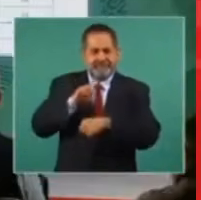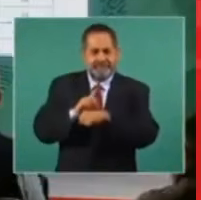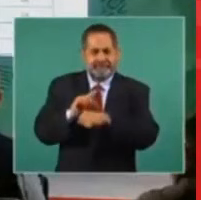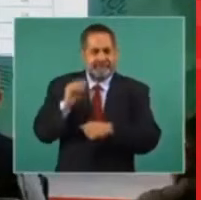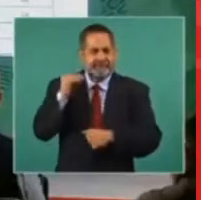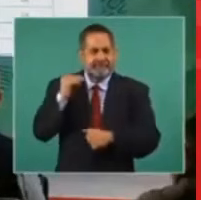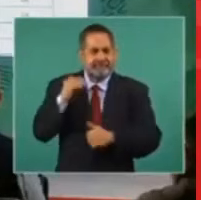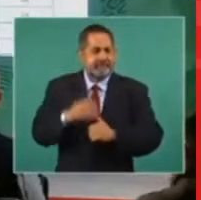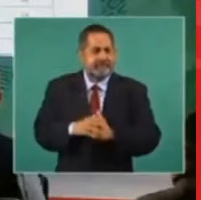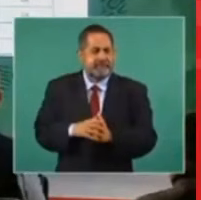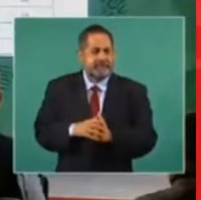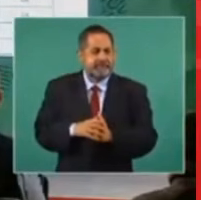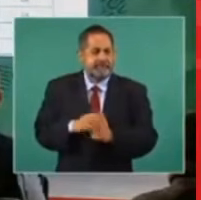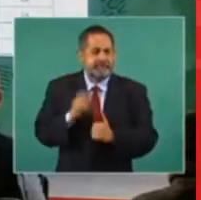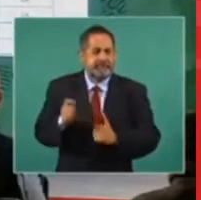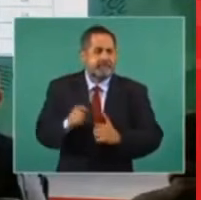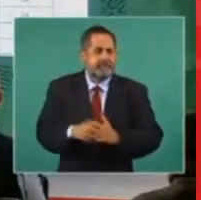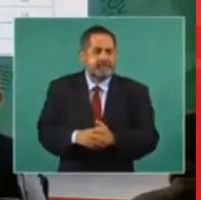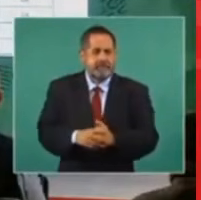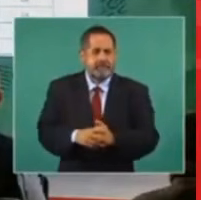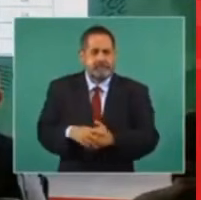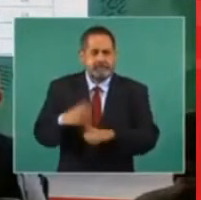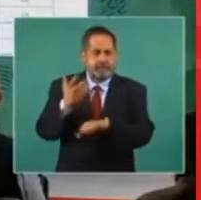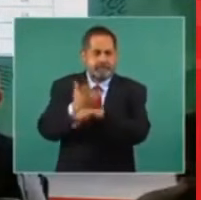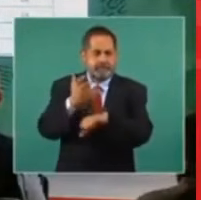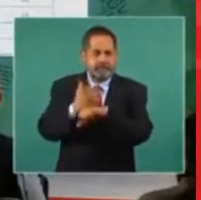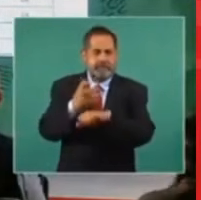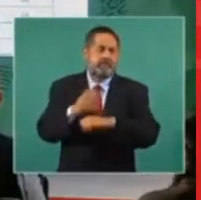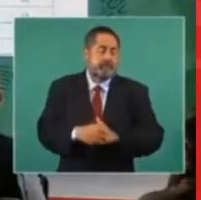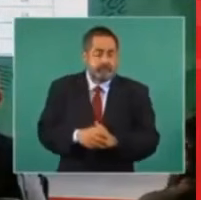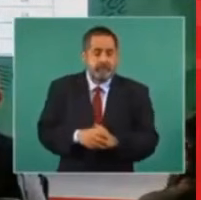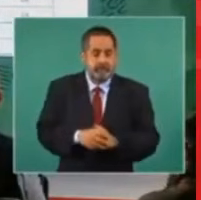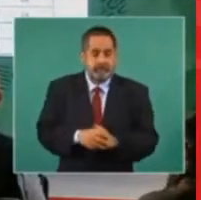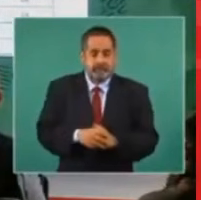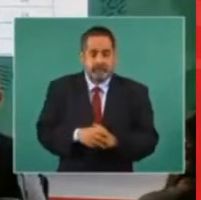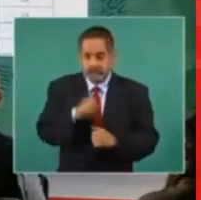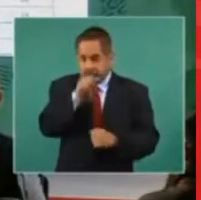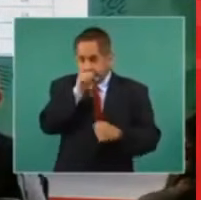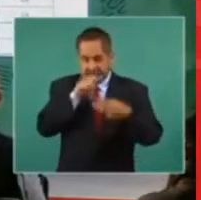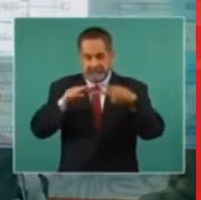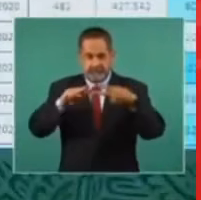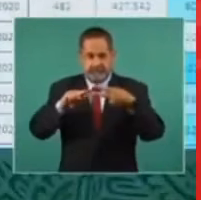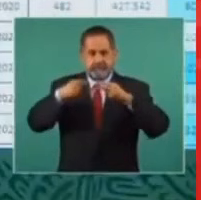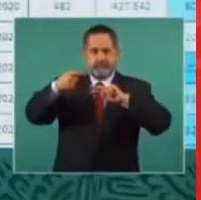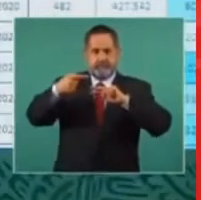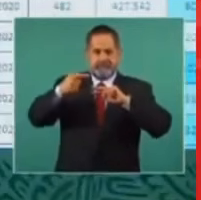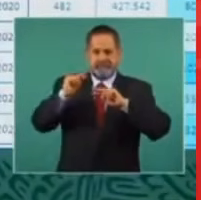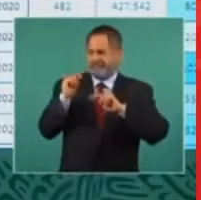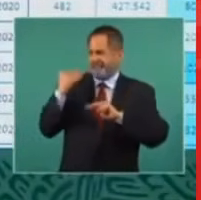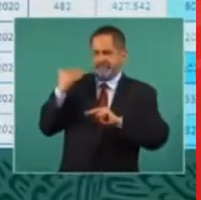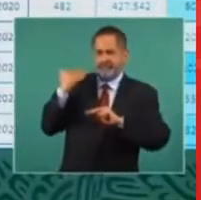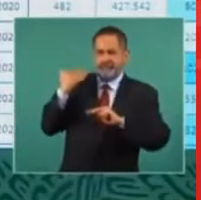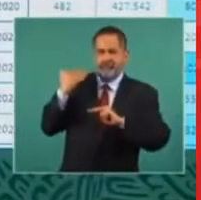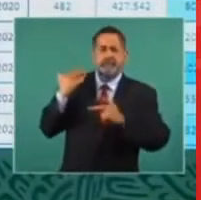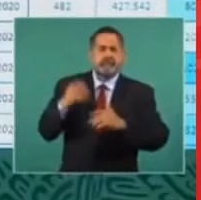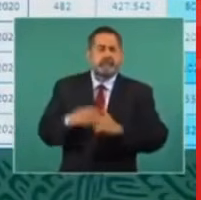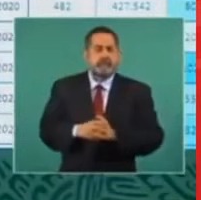nos fue bastante similar en términos de muertos por millón de habitantes. Pero también vimos un